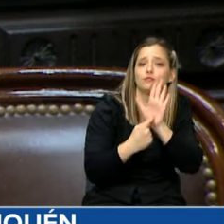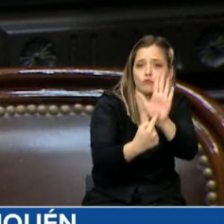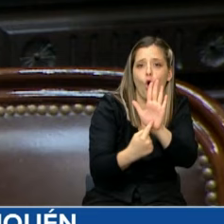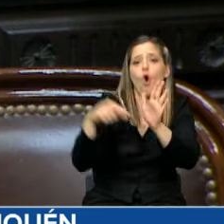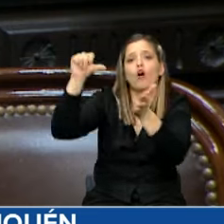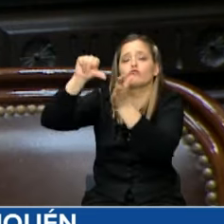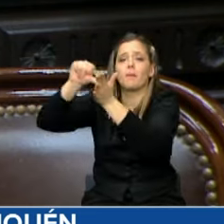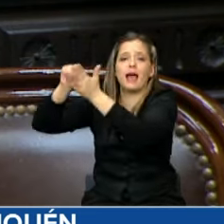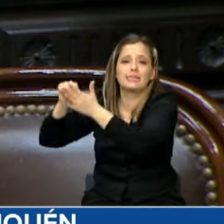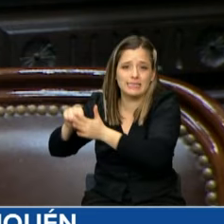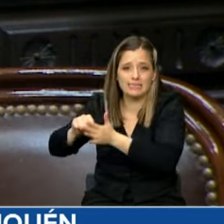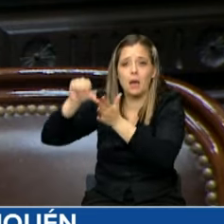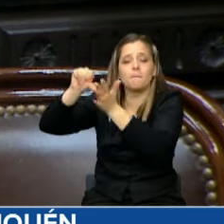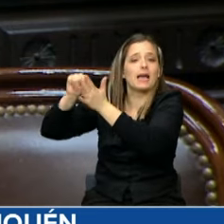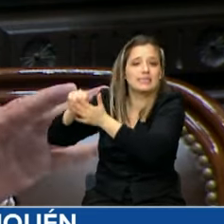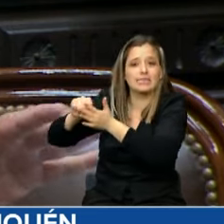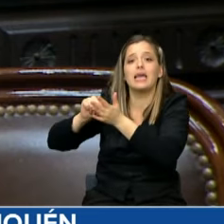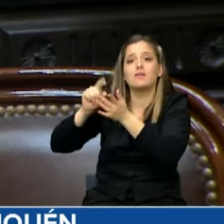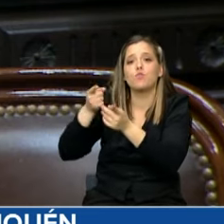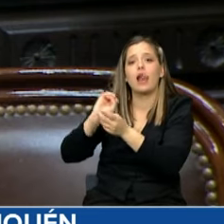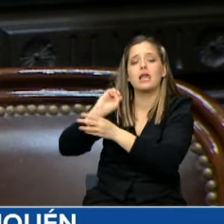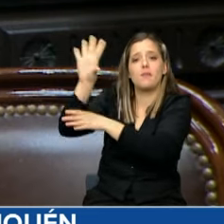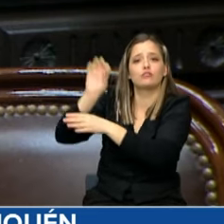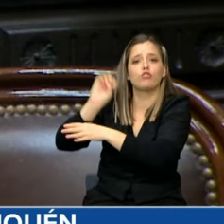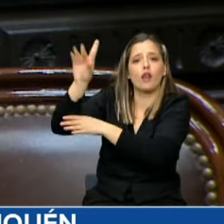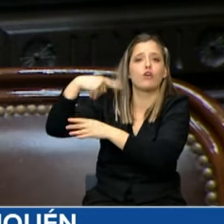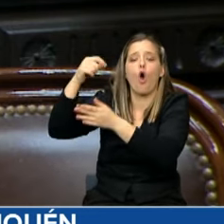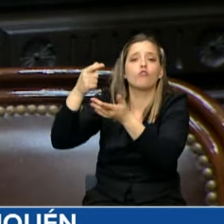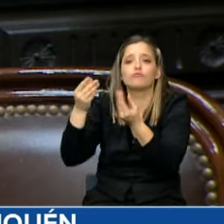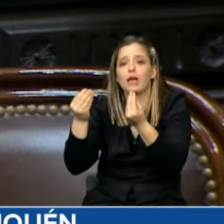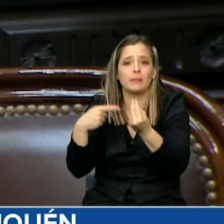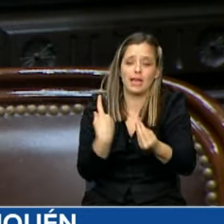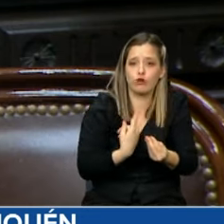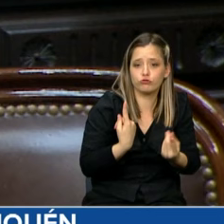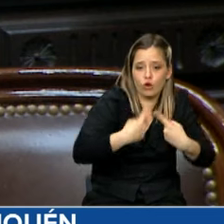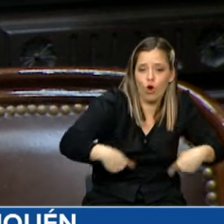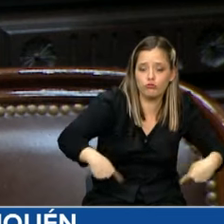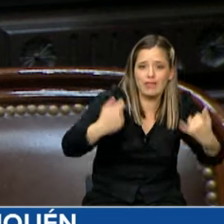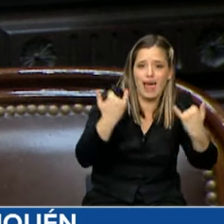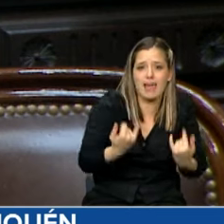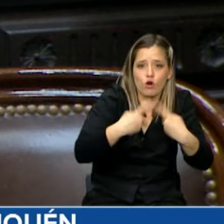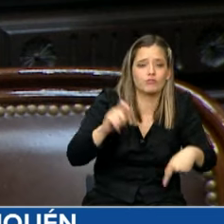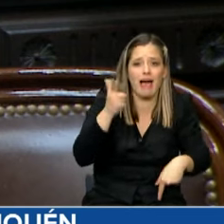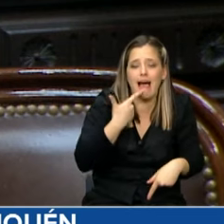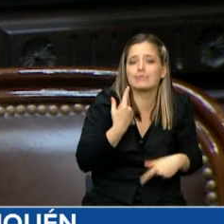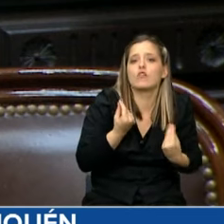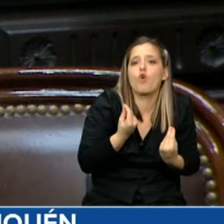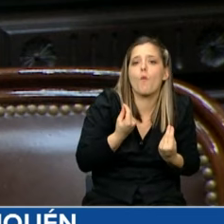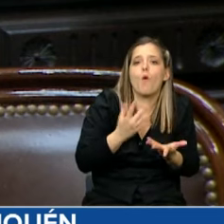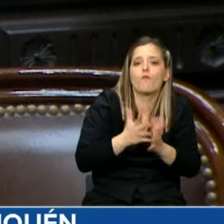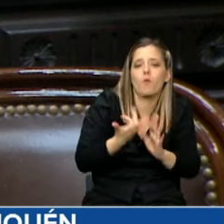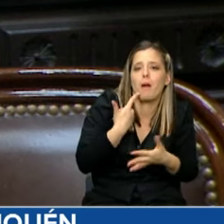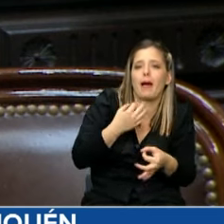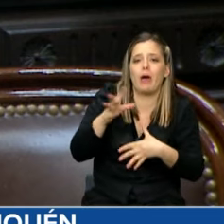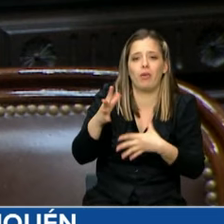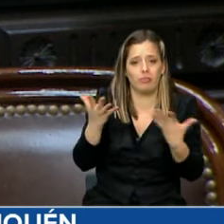mundo se terminan yendo hacia otros lugares y nosotros no vamos a poder monetizar nuestras reservas por una vez en la vida Los